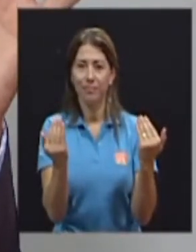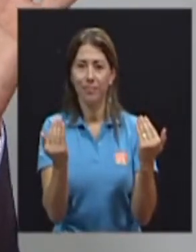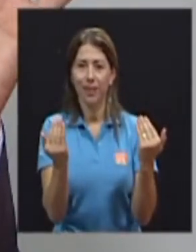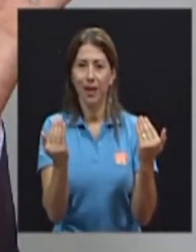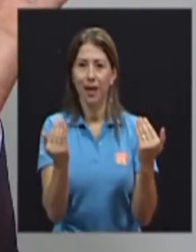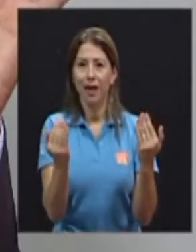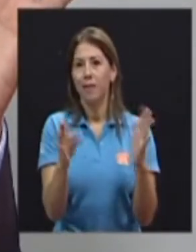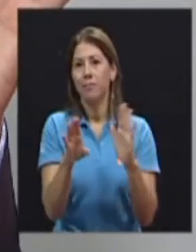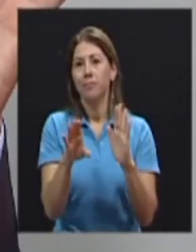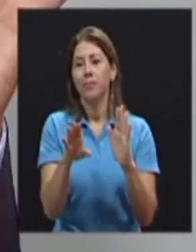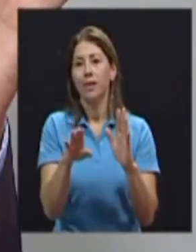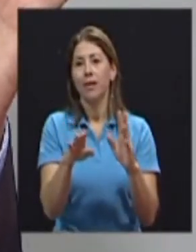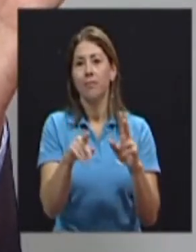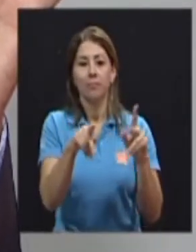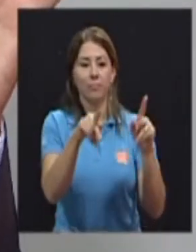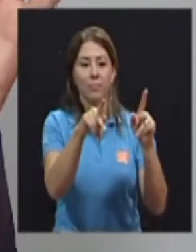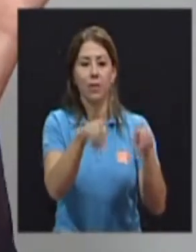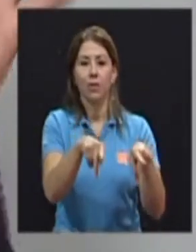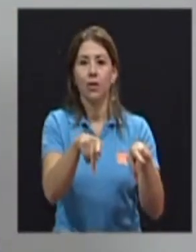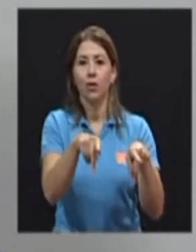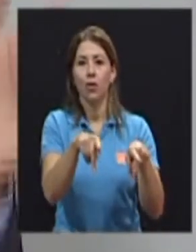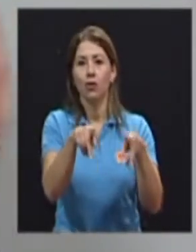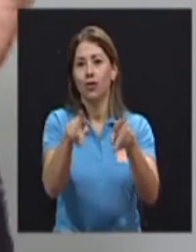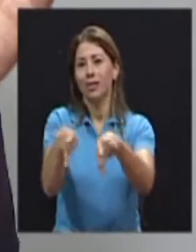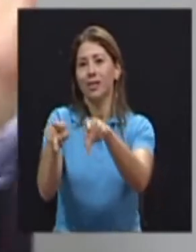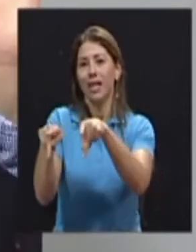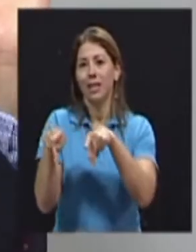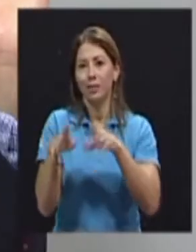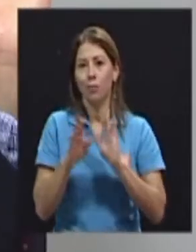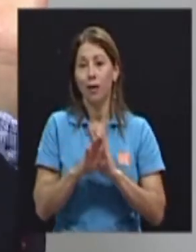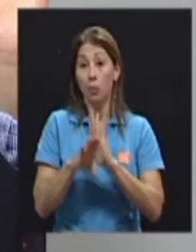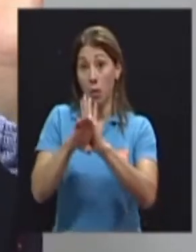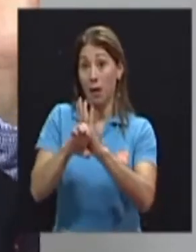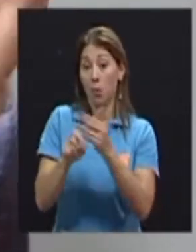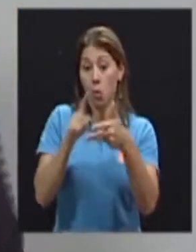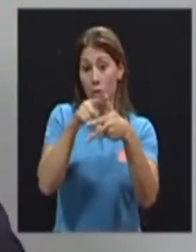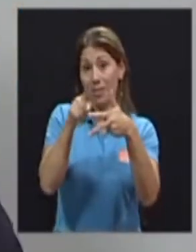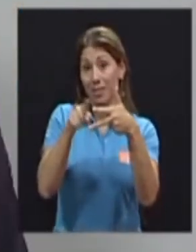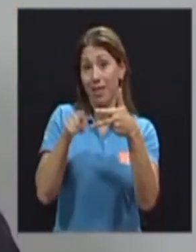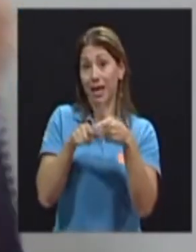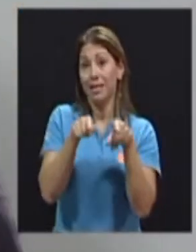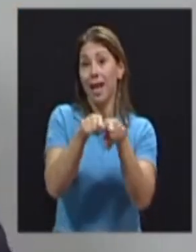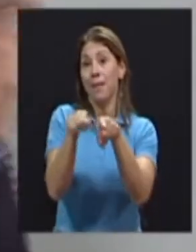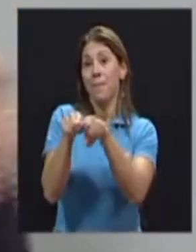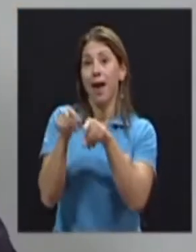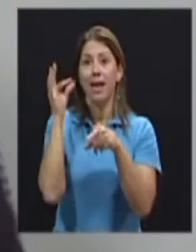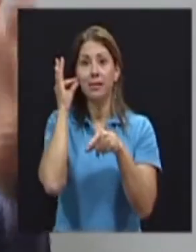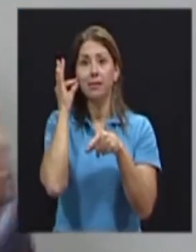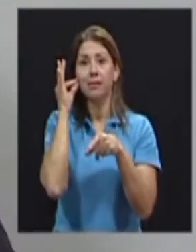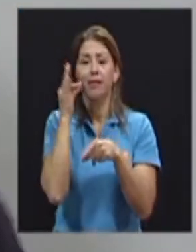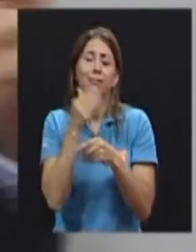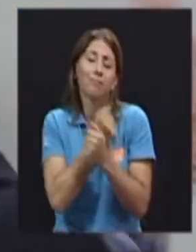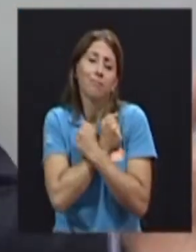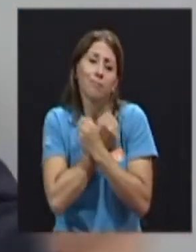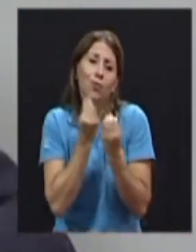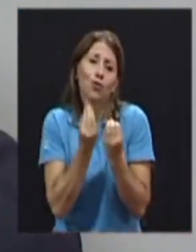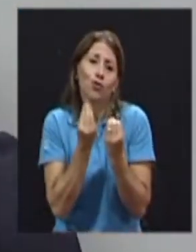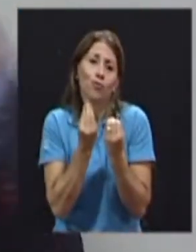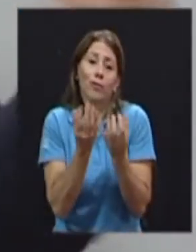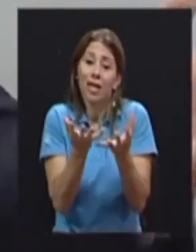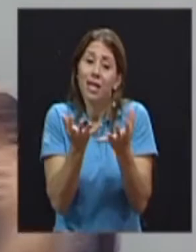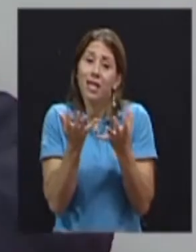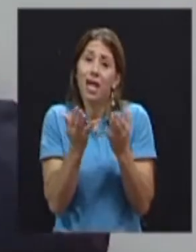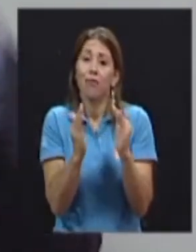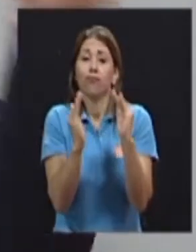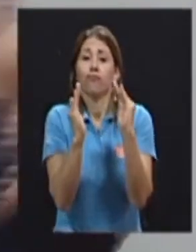los seres humanos, o sea, si tres hermanas se quieren mucho y quieren vivir en la misma casa, bueno, pues resulta que los hijos de